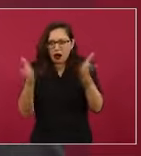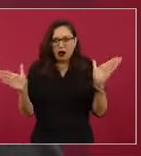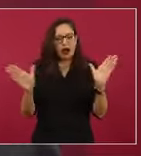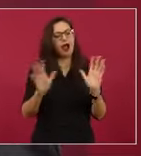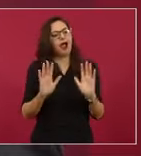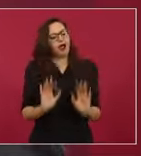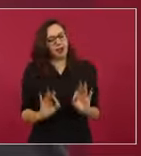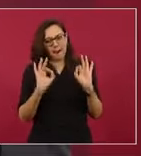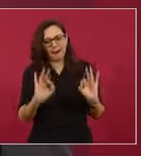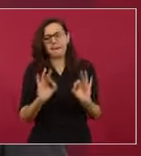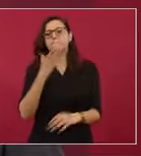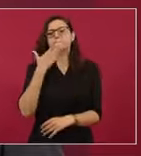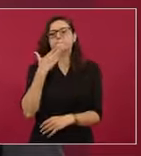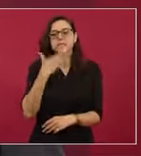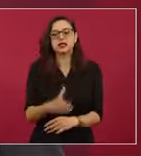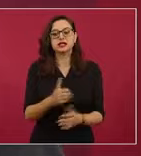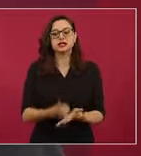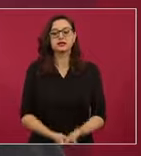para